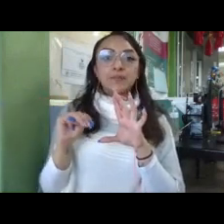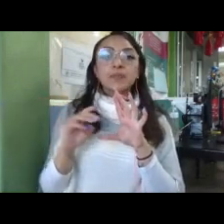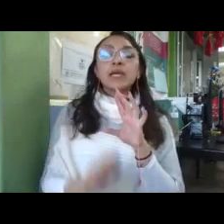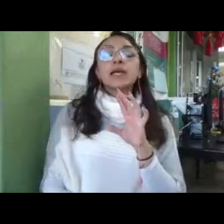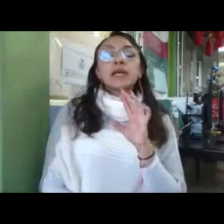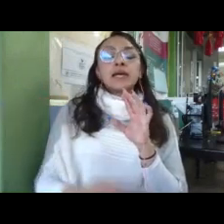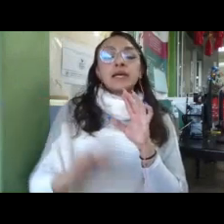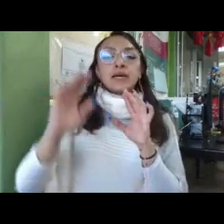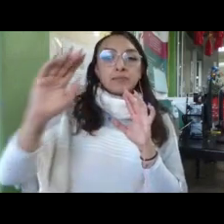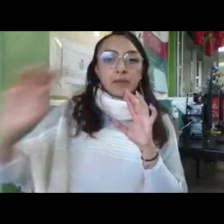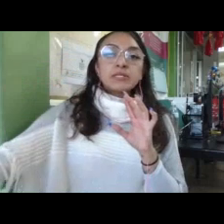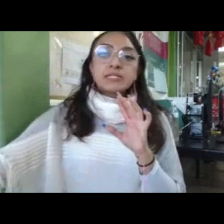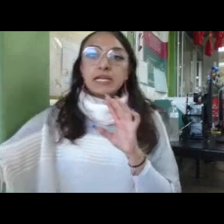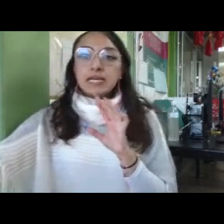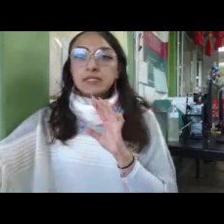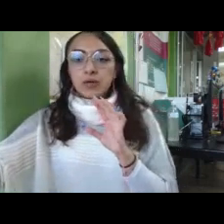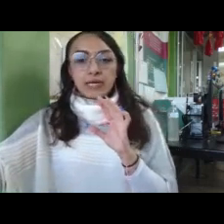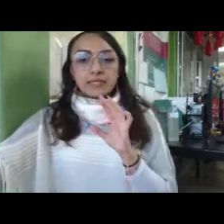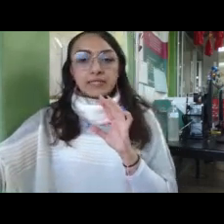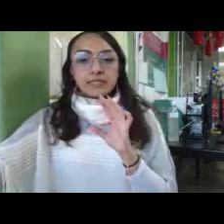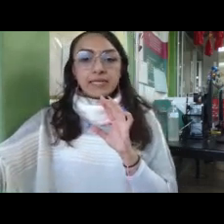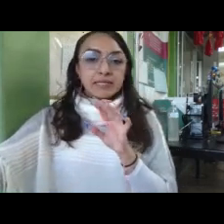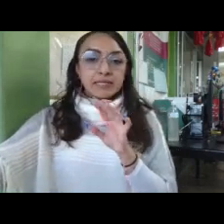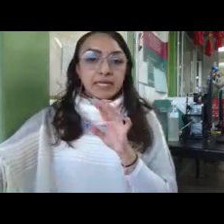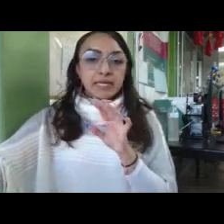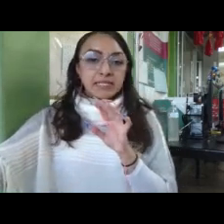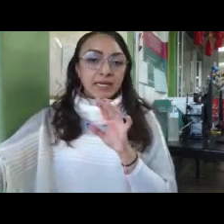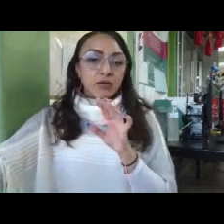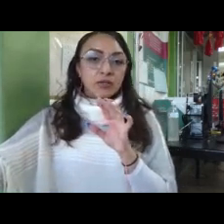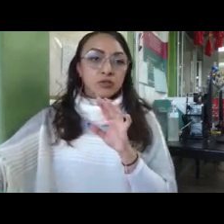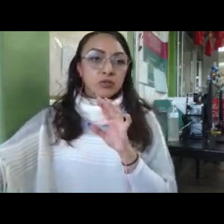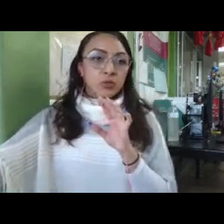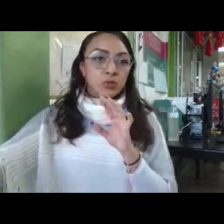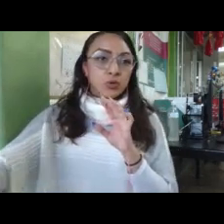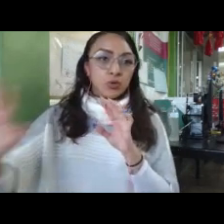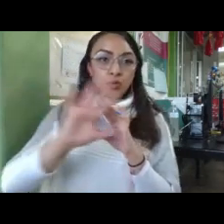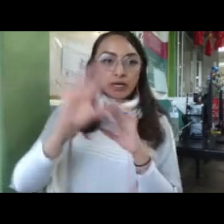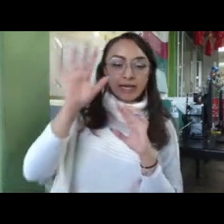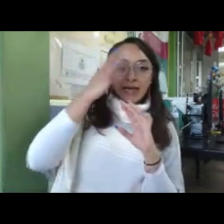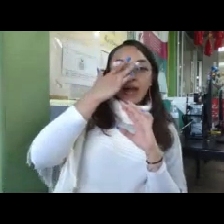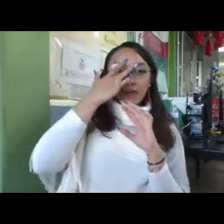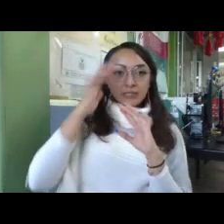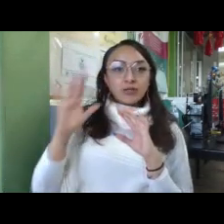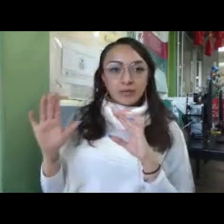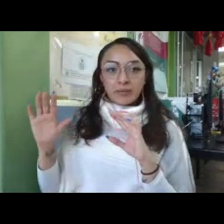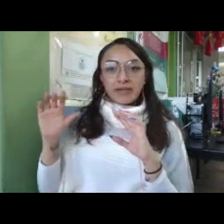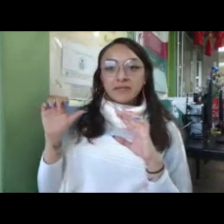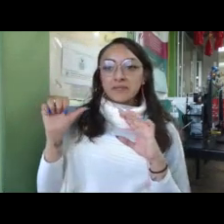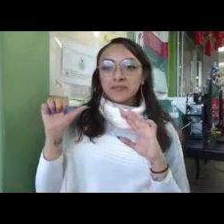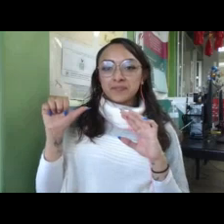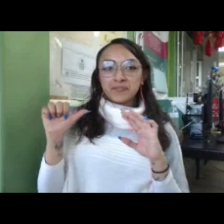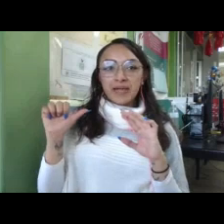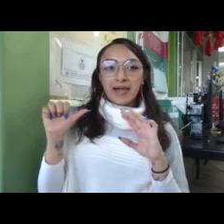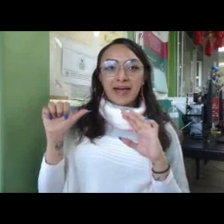regresan. Vamos a ensayar las vocales. Ya se aprendieron su alfabeto manual,